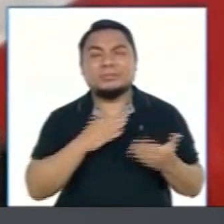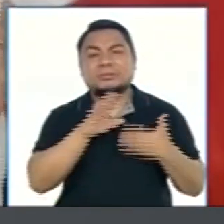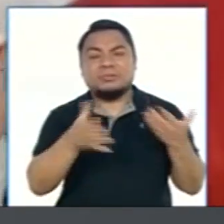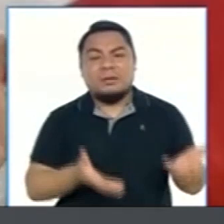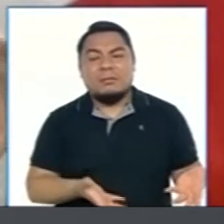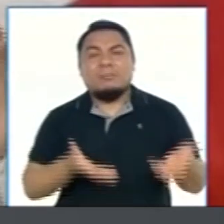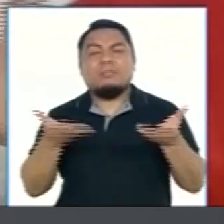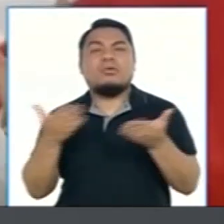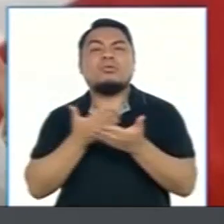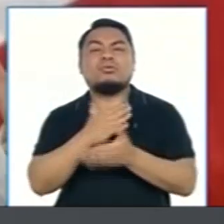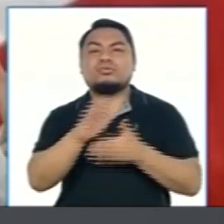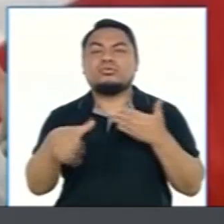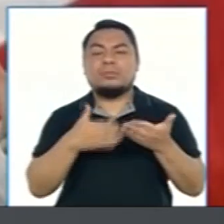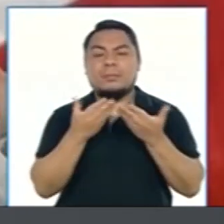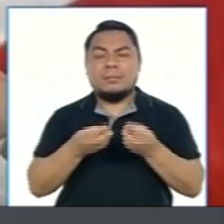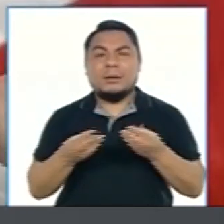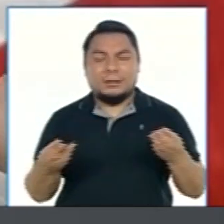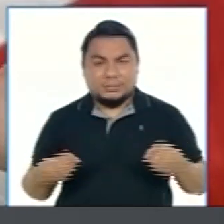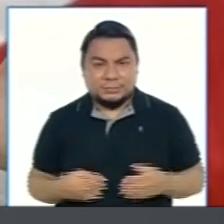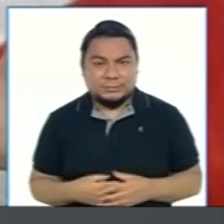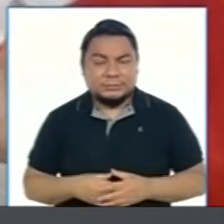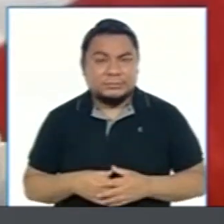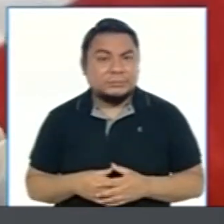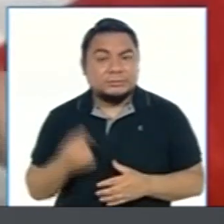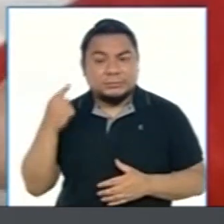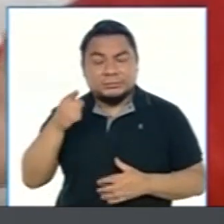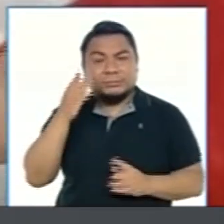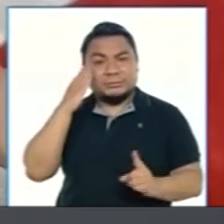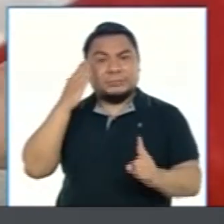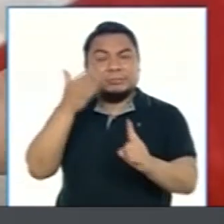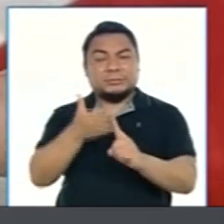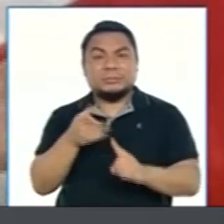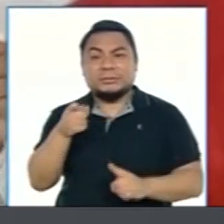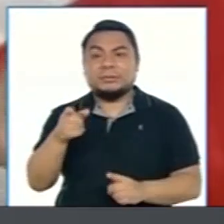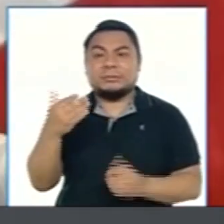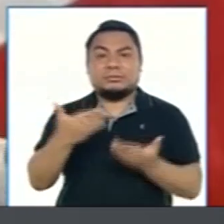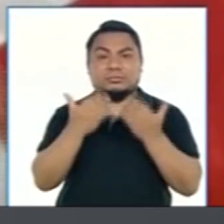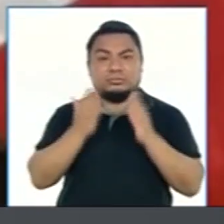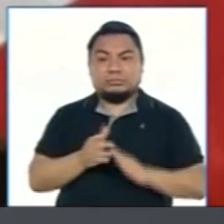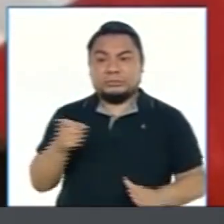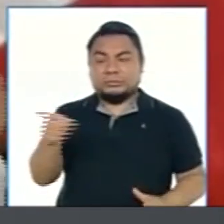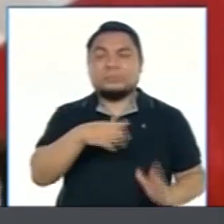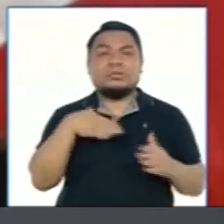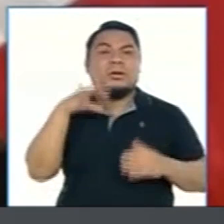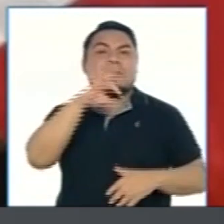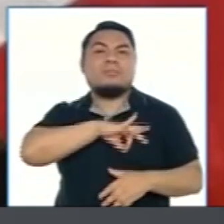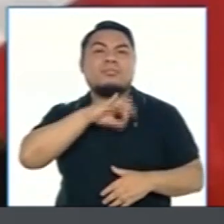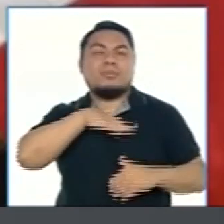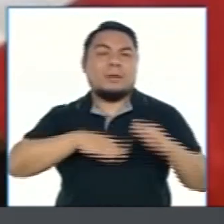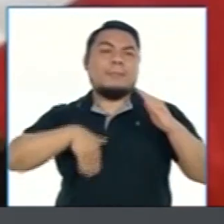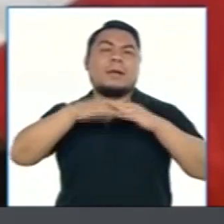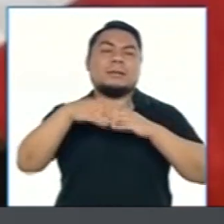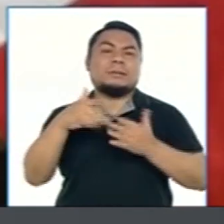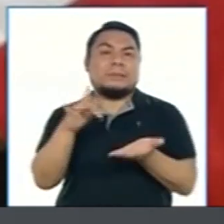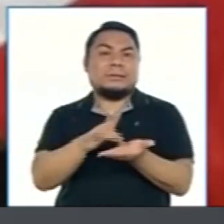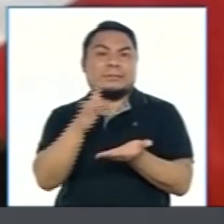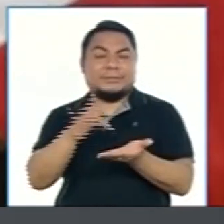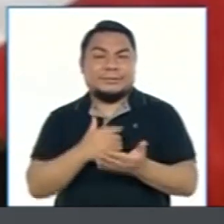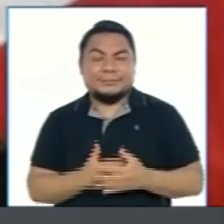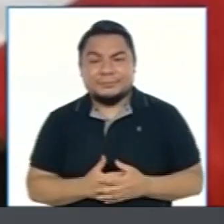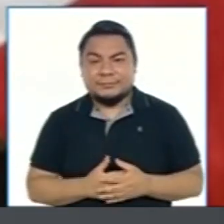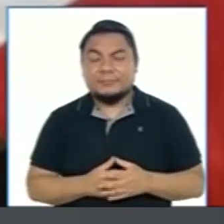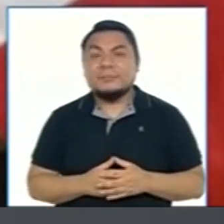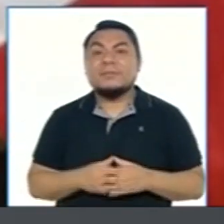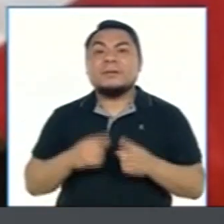cargadas con todo el material para que directamente el estudiante pueda aprovechar al máximo la tablet.